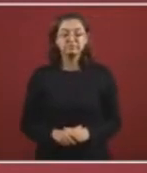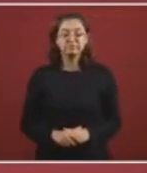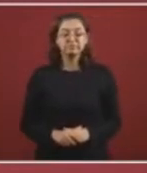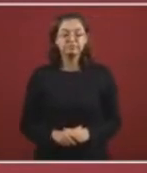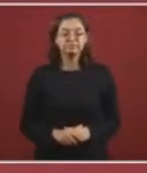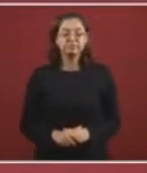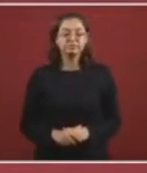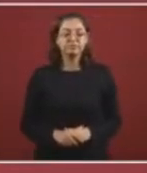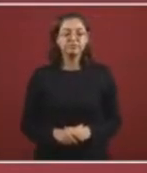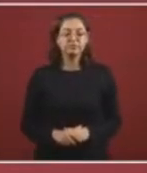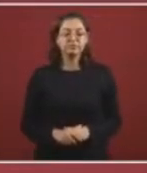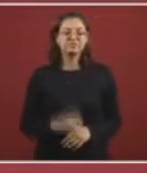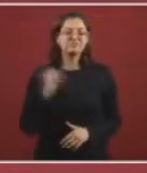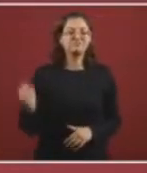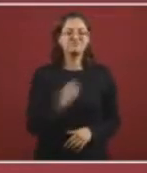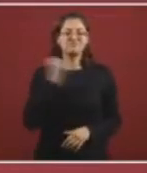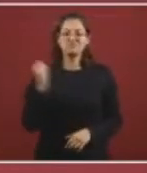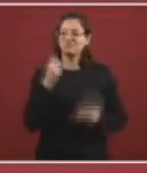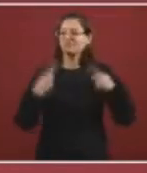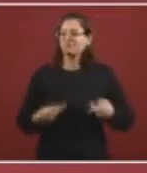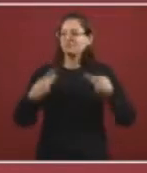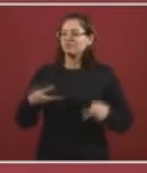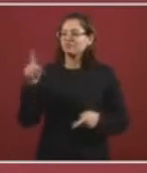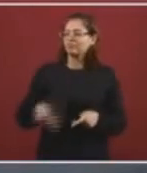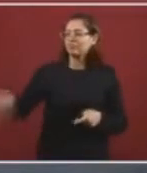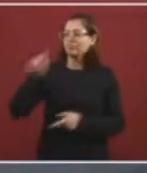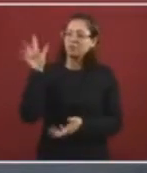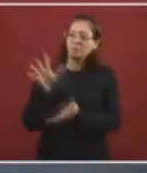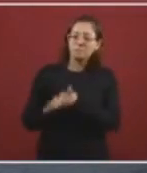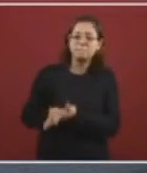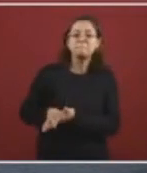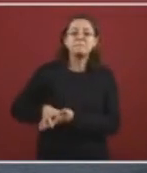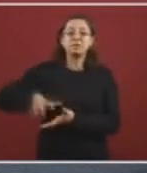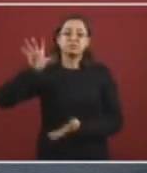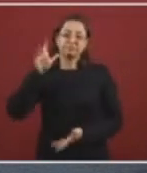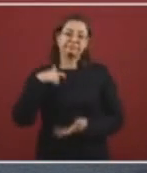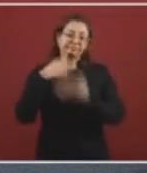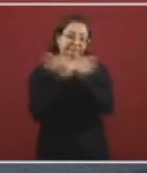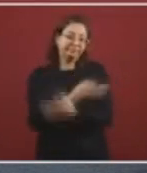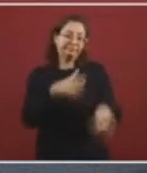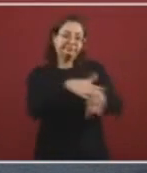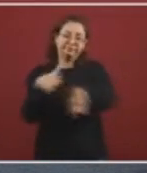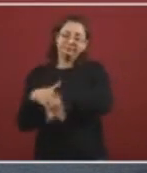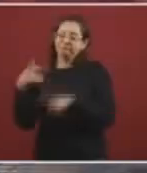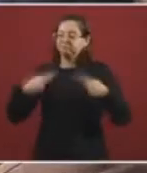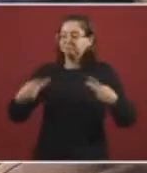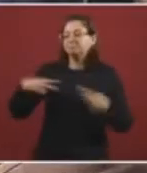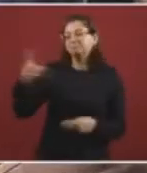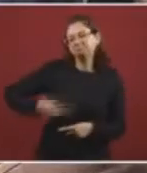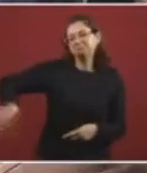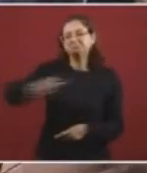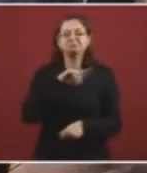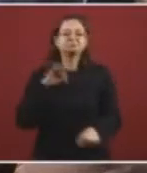Afortunadamente, la mayoría de la gente, que es lo que digo en mi mensaje, nos está apoyando, nos está